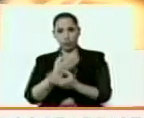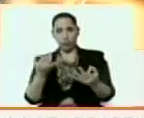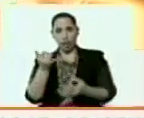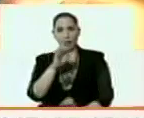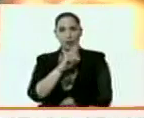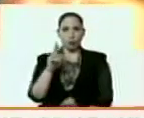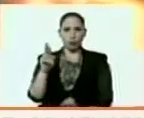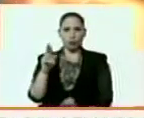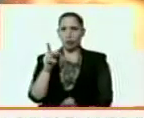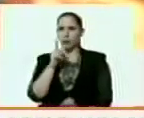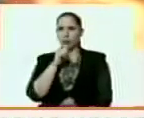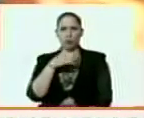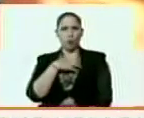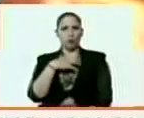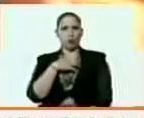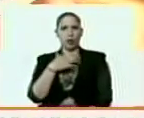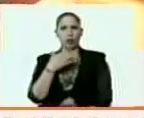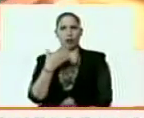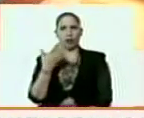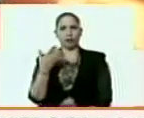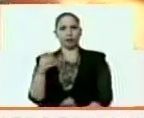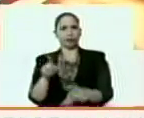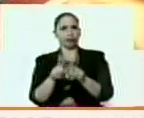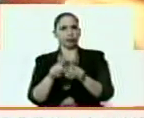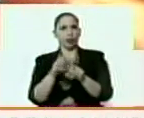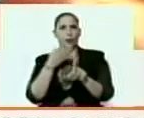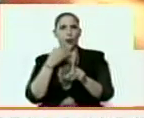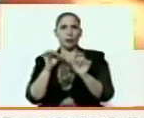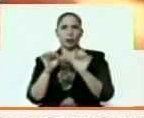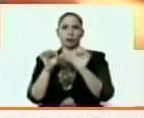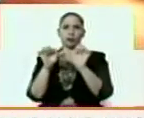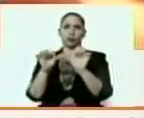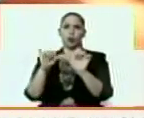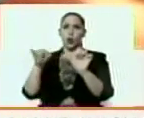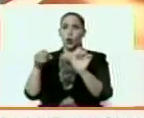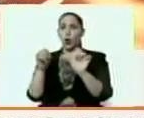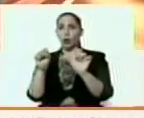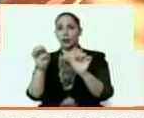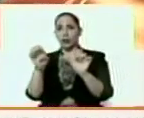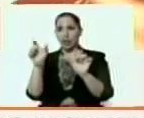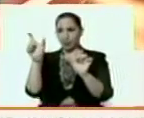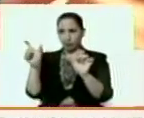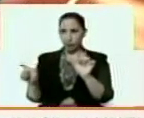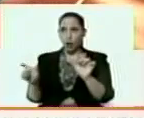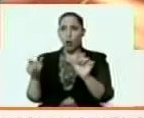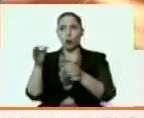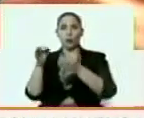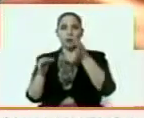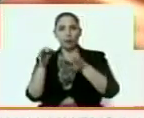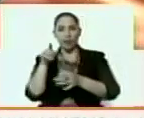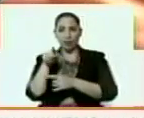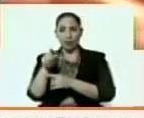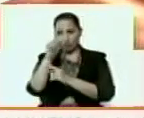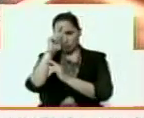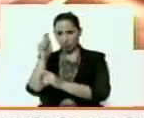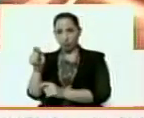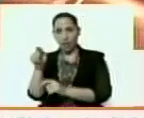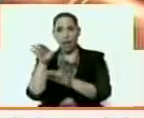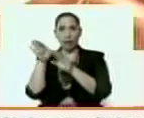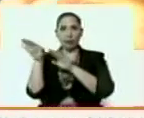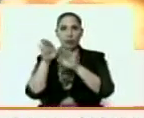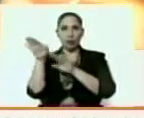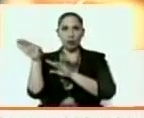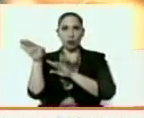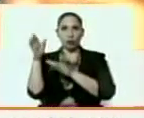República, ¿no puede ser casualidad que hayan mantenido al señor José Ignacio Hernández justamente en esta representación en el exterior